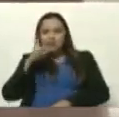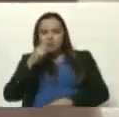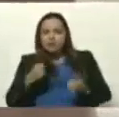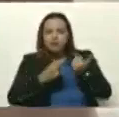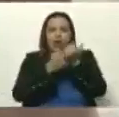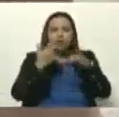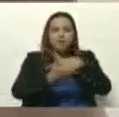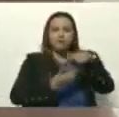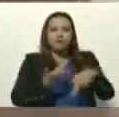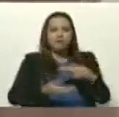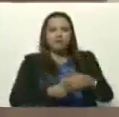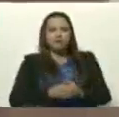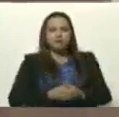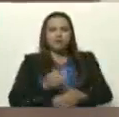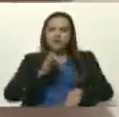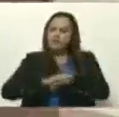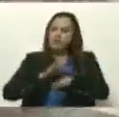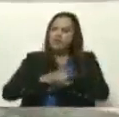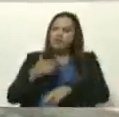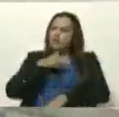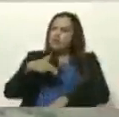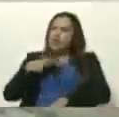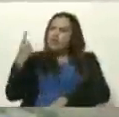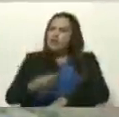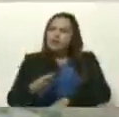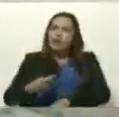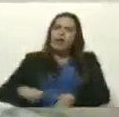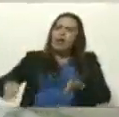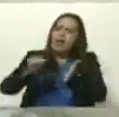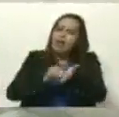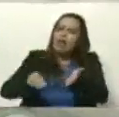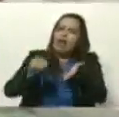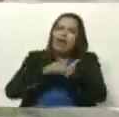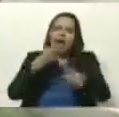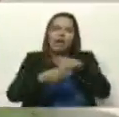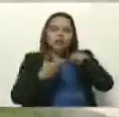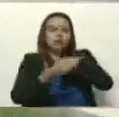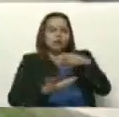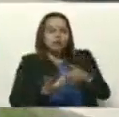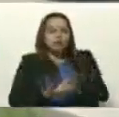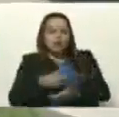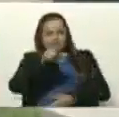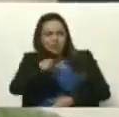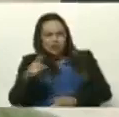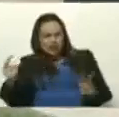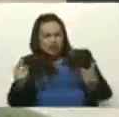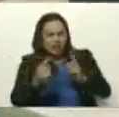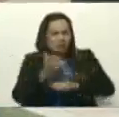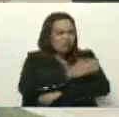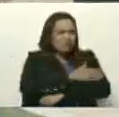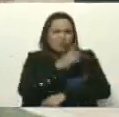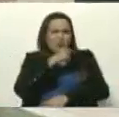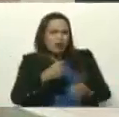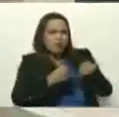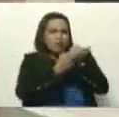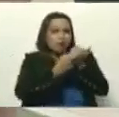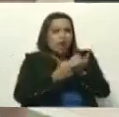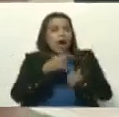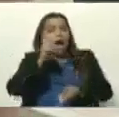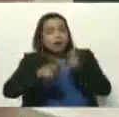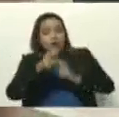nosotros tenemos que insistir en tratar de hacer una revolución con quienes no creen en nosotros hay gente muy talentosa muy